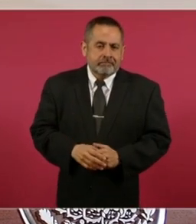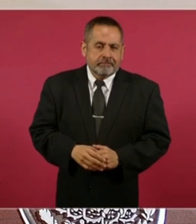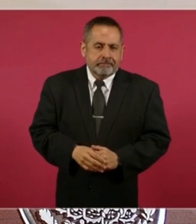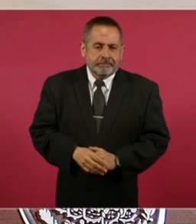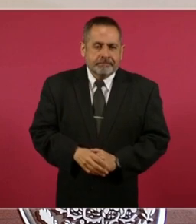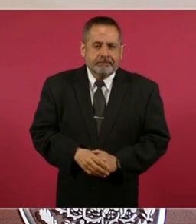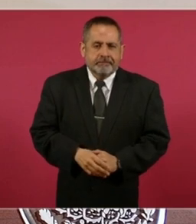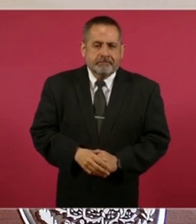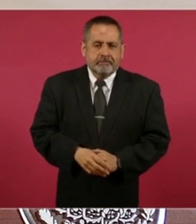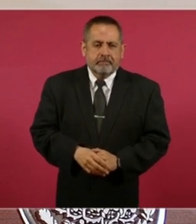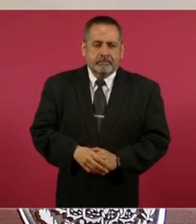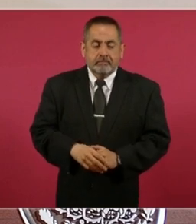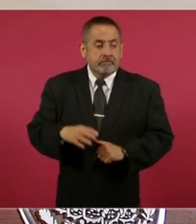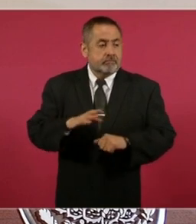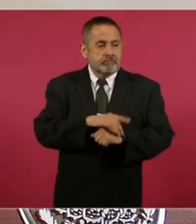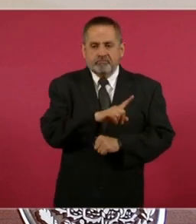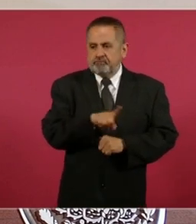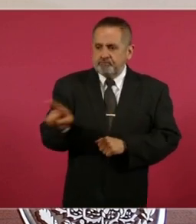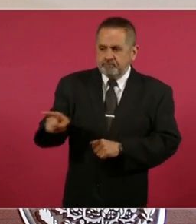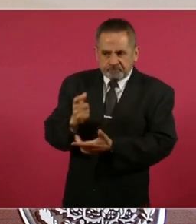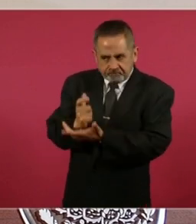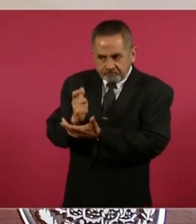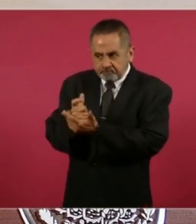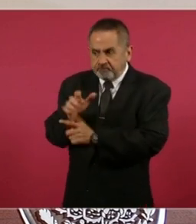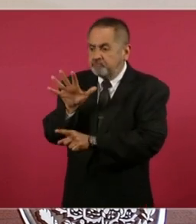regiones por la